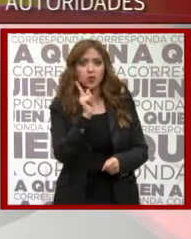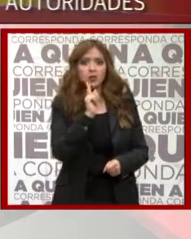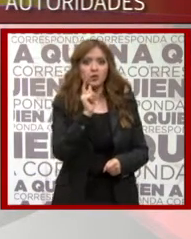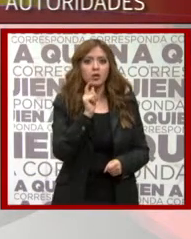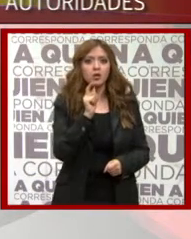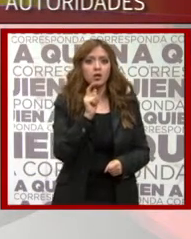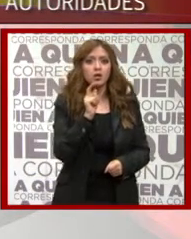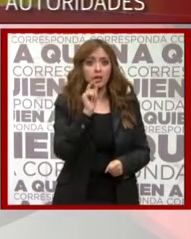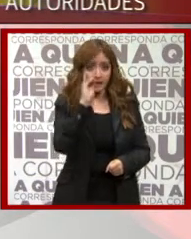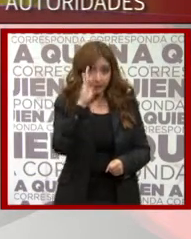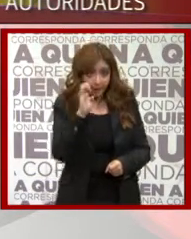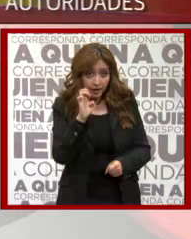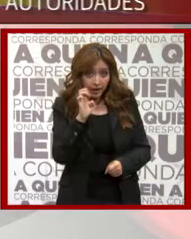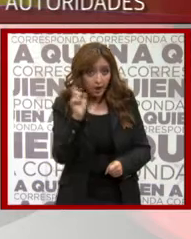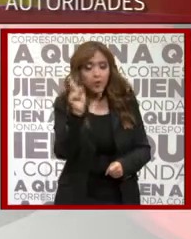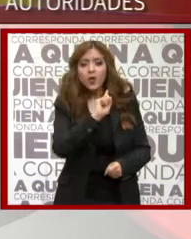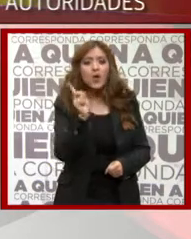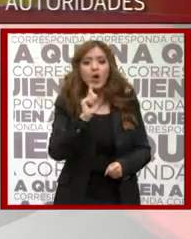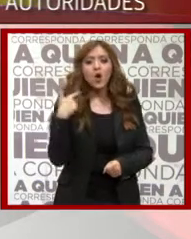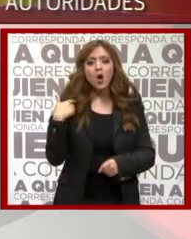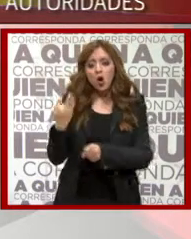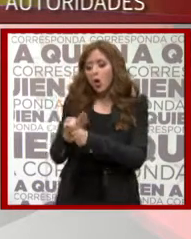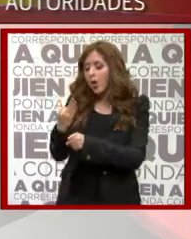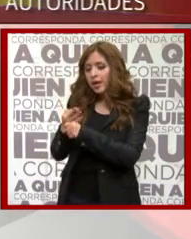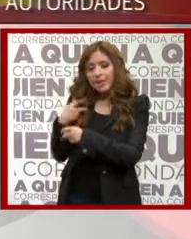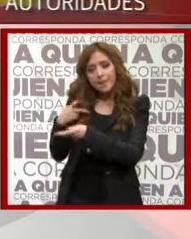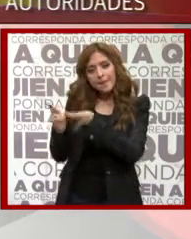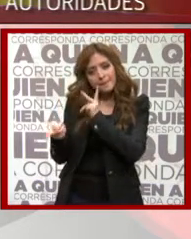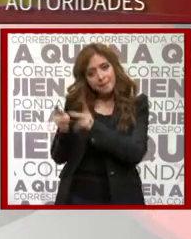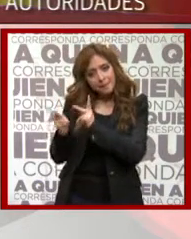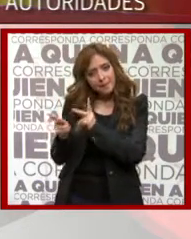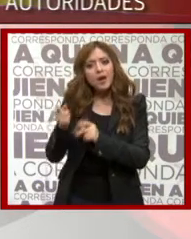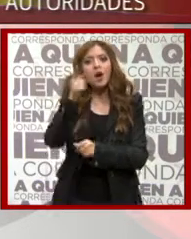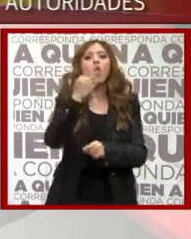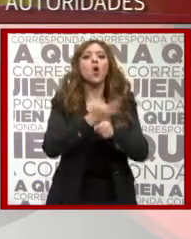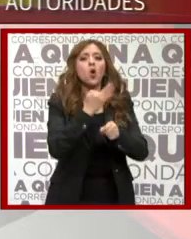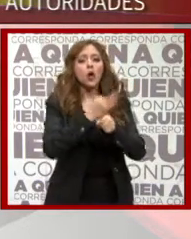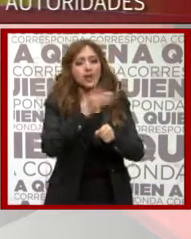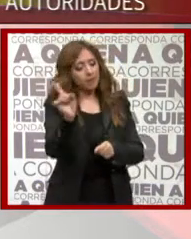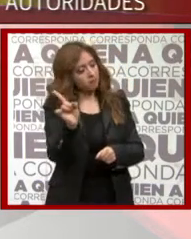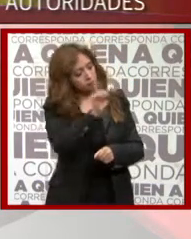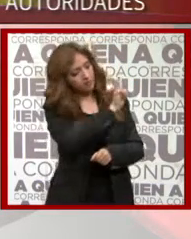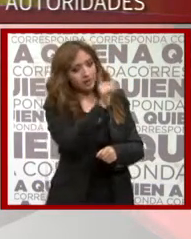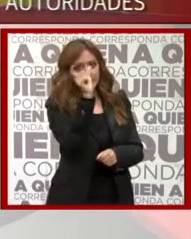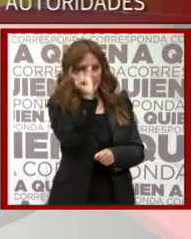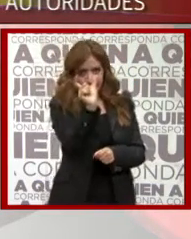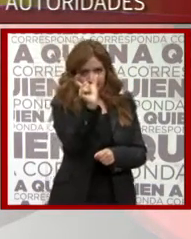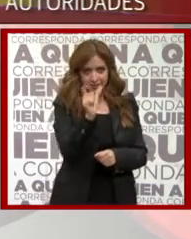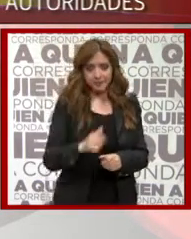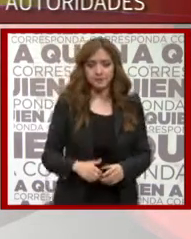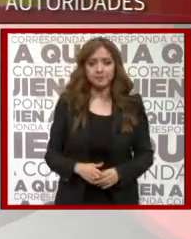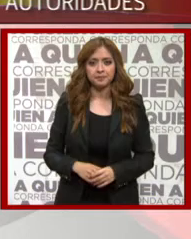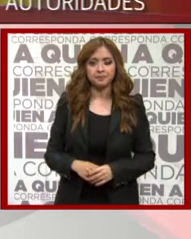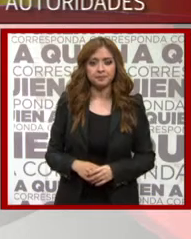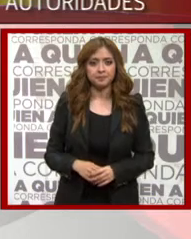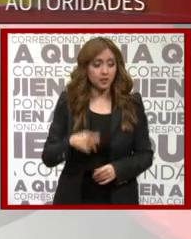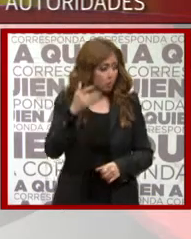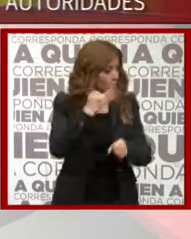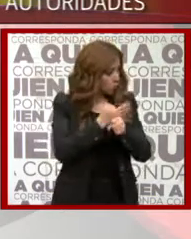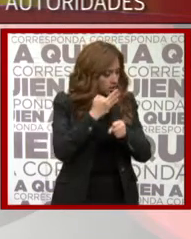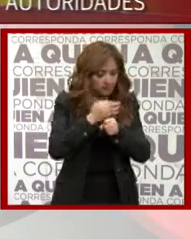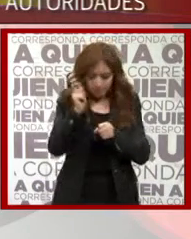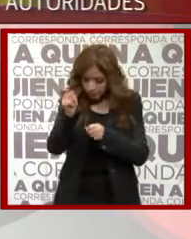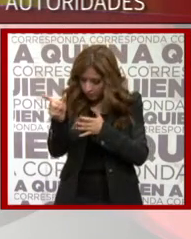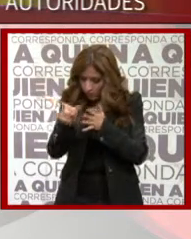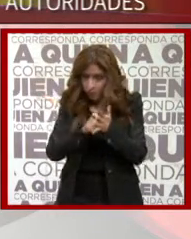la de Mira. Es que estaba platicando conmigo, señor Garralda. Pero ahorita. Déjala que vaya por la credencial. Claro. A ver, que sí. Mira, acabando lo de la credencial, ya